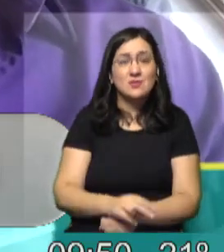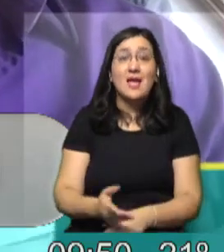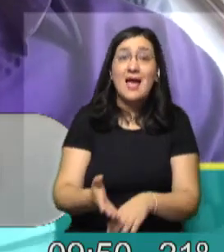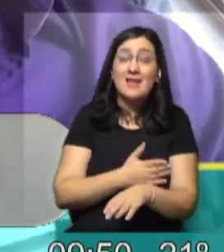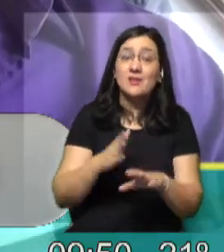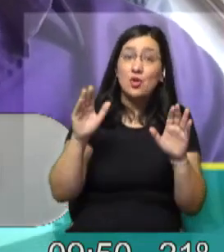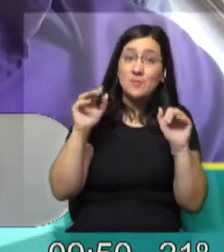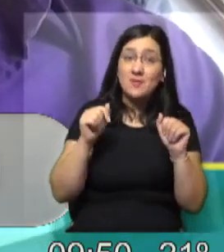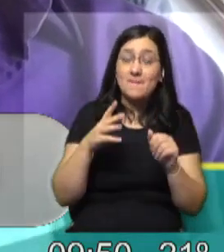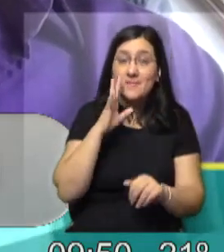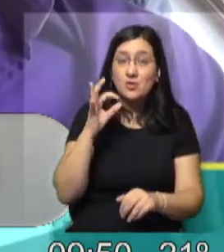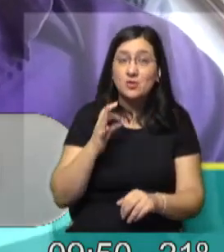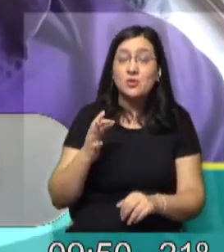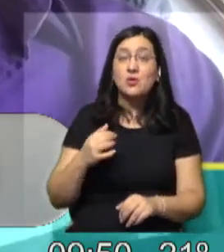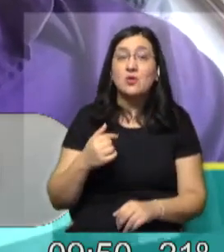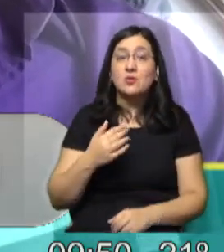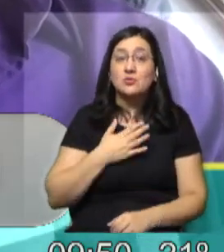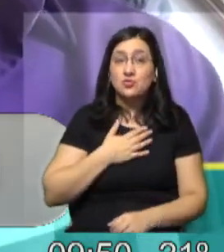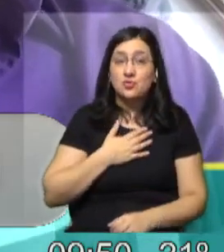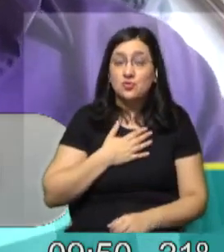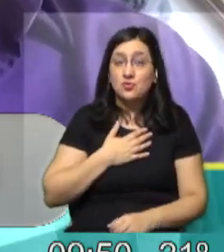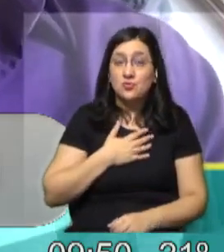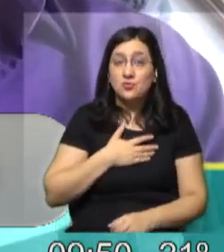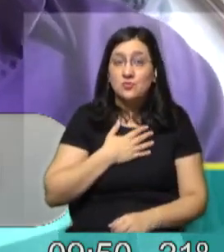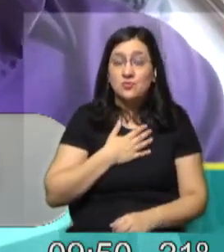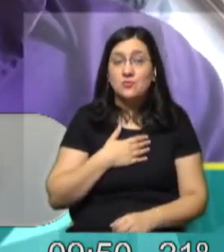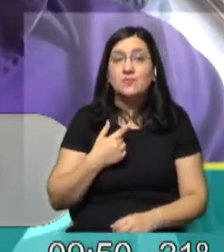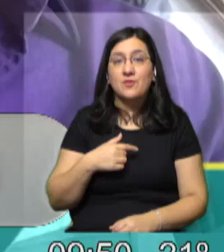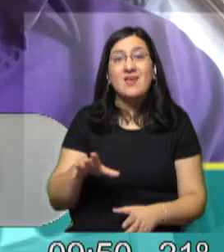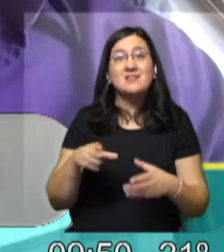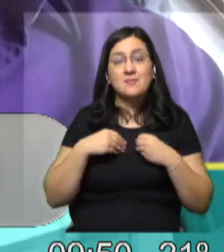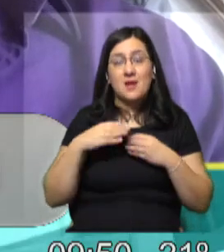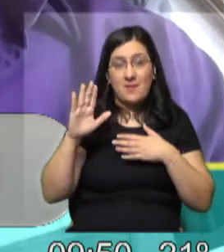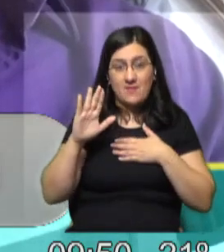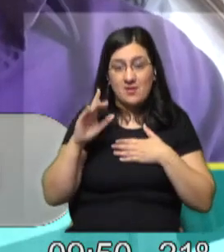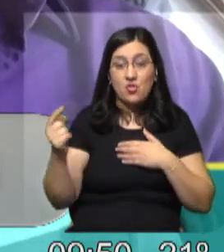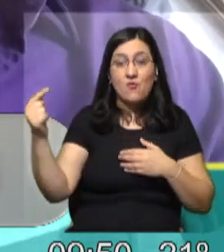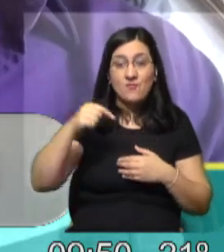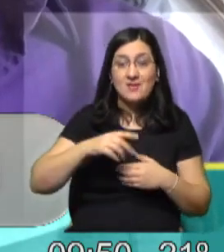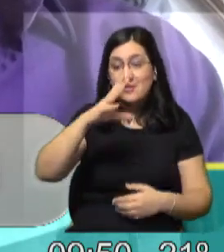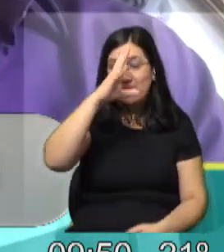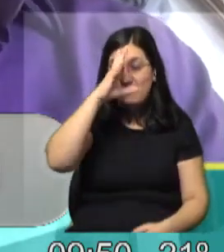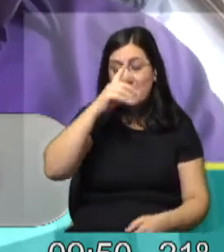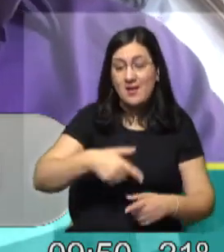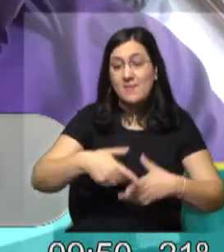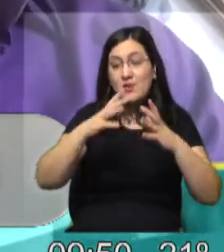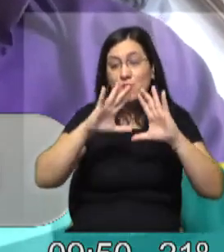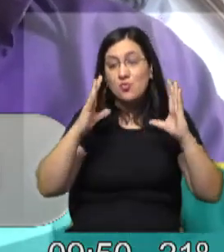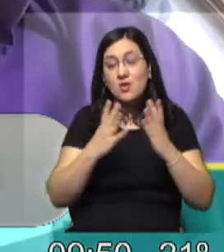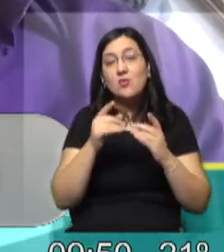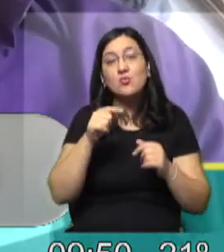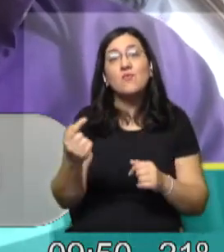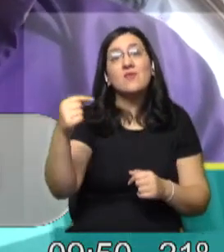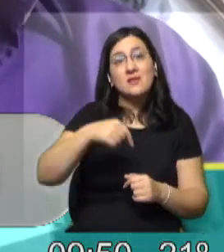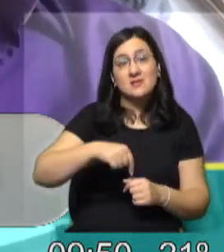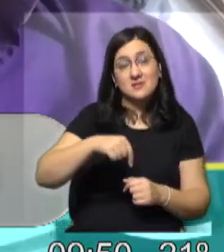despidas Perdón yo te voy a poner te tomo la palabra que cuando vengas en febrero para el campeonato mundial Tú vas a venir